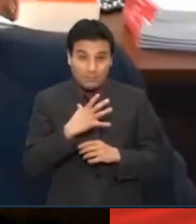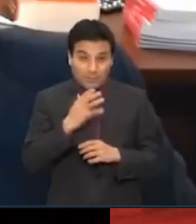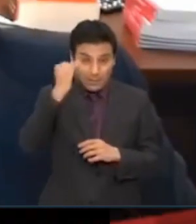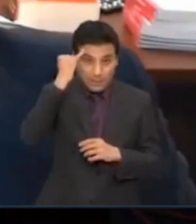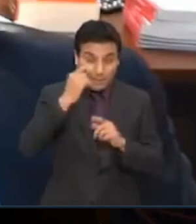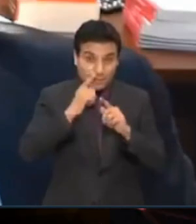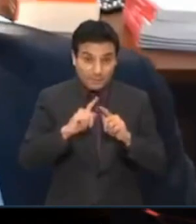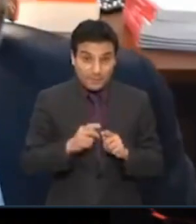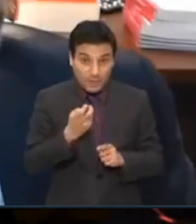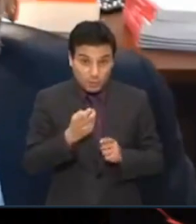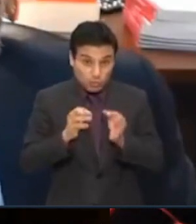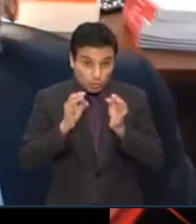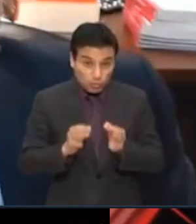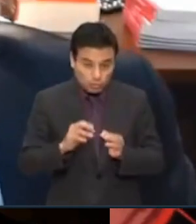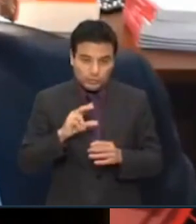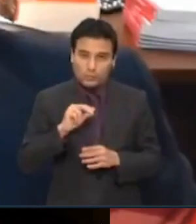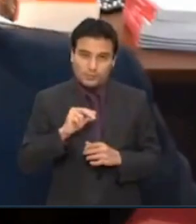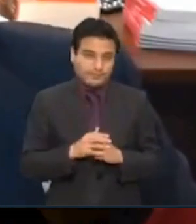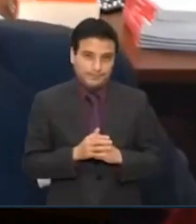sería verdadero porque sería parcial.